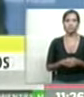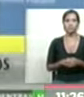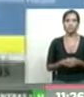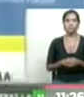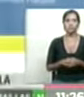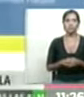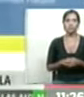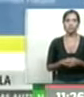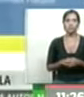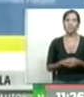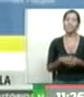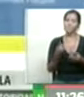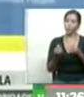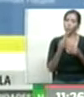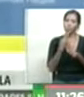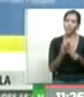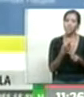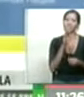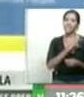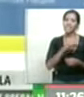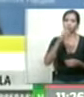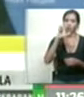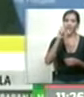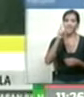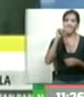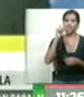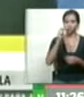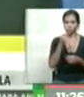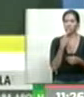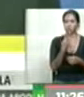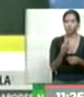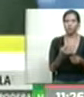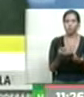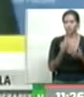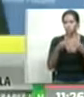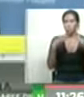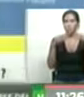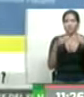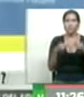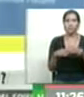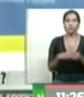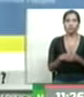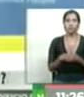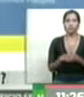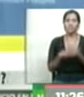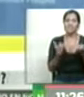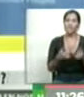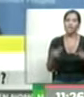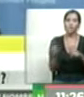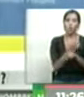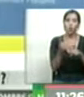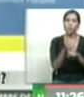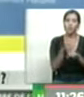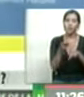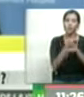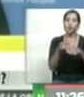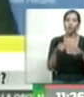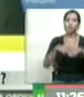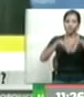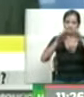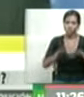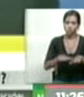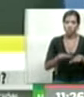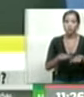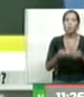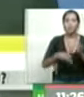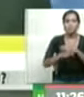es, como dice el señor Elliot Abrams, me lo dijo a mí, yo lo he dicho públicamente, ya que el golpe de Estado fracasó, vamos ahora por el